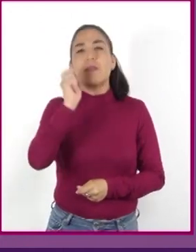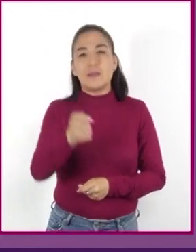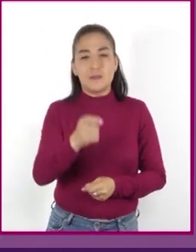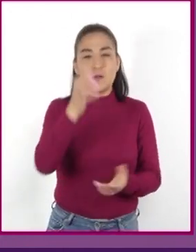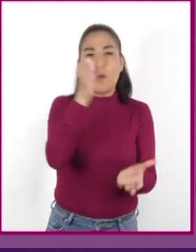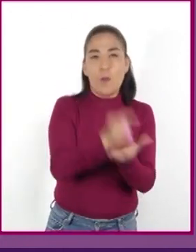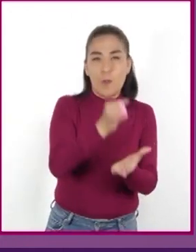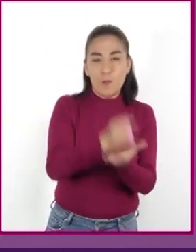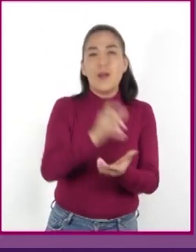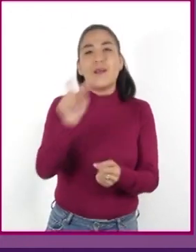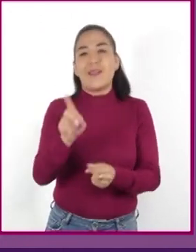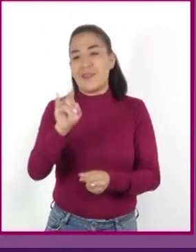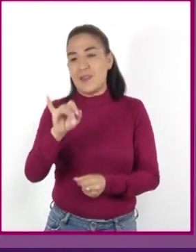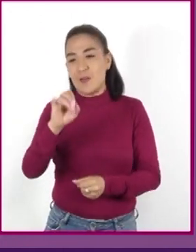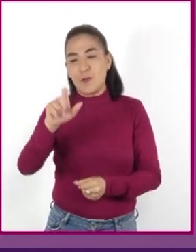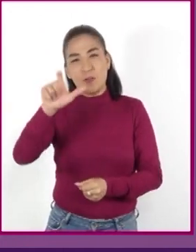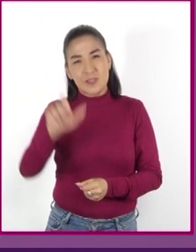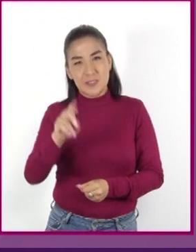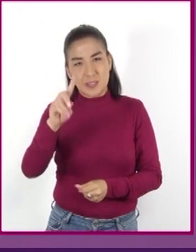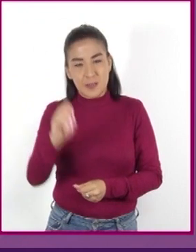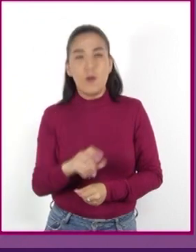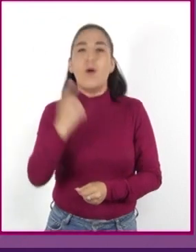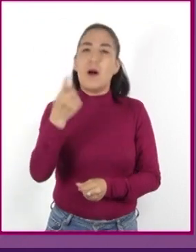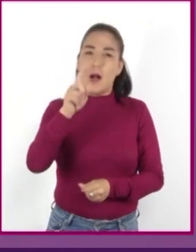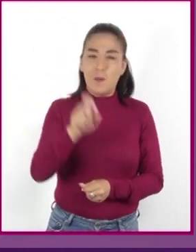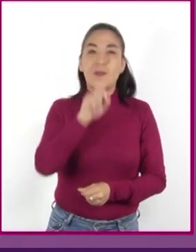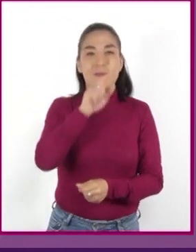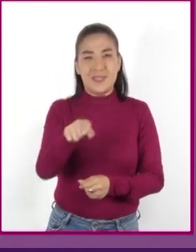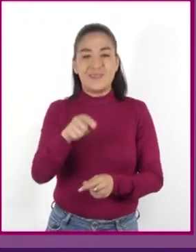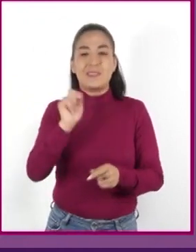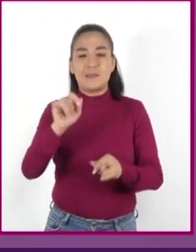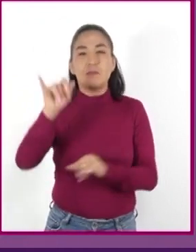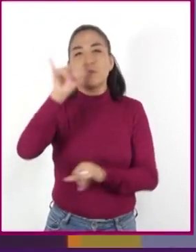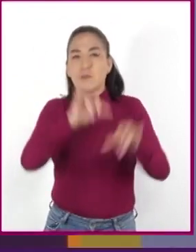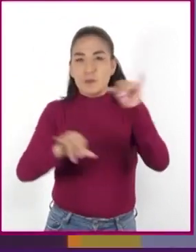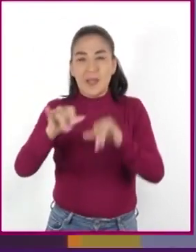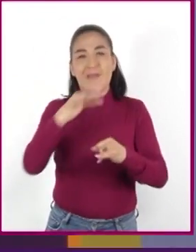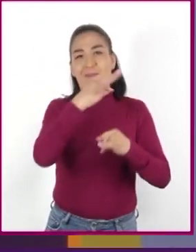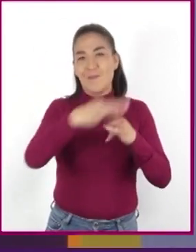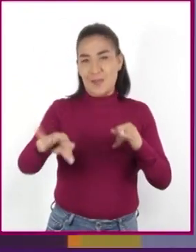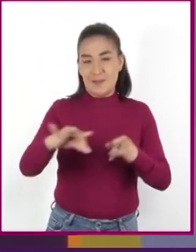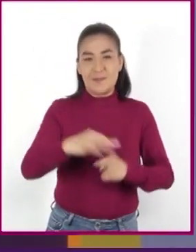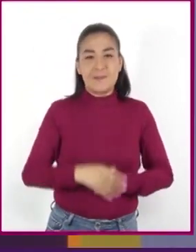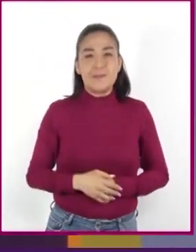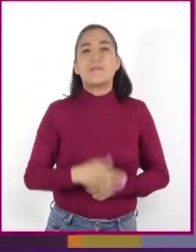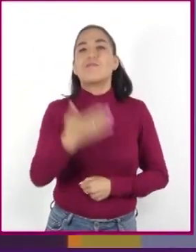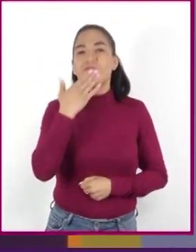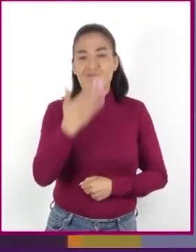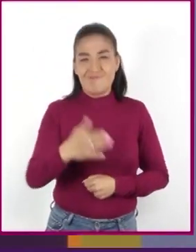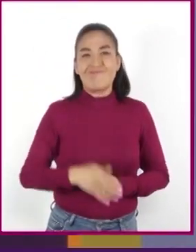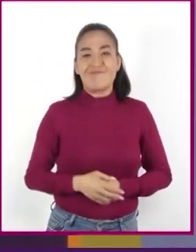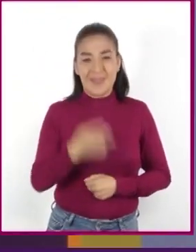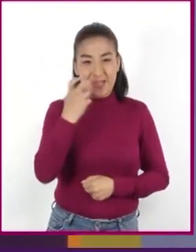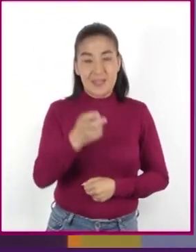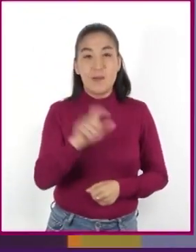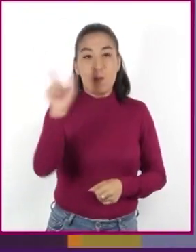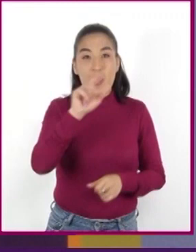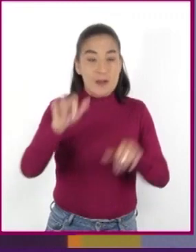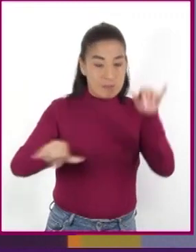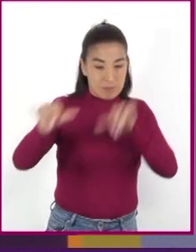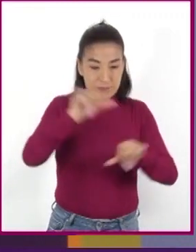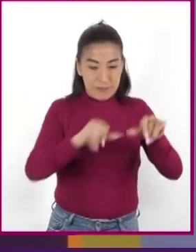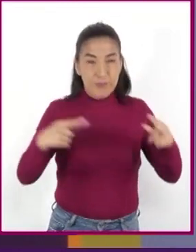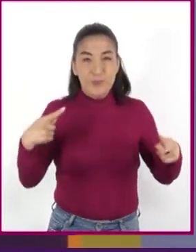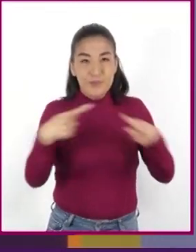agua y dióxido de nitrógeno, también conocidas como sustancias finales. Efectivamente, cuando existe una reacción